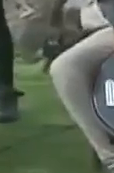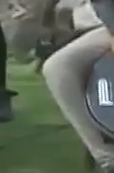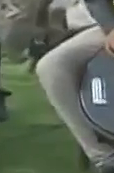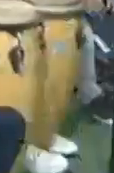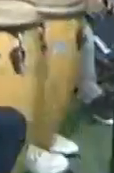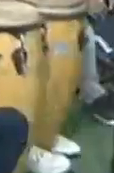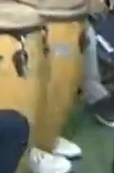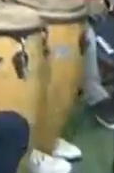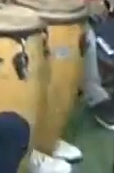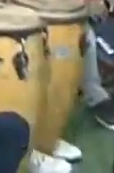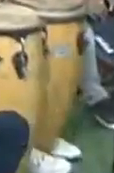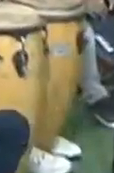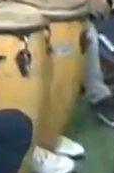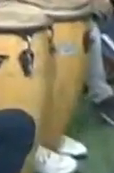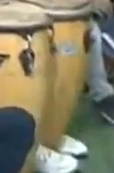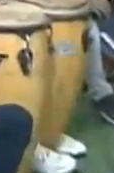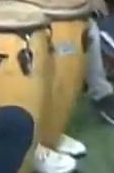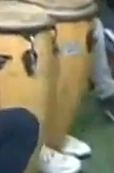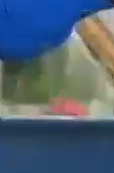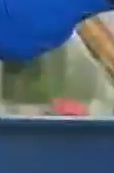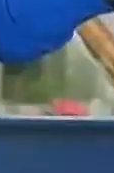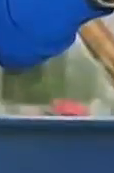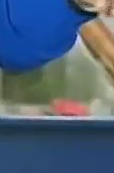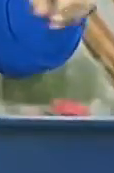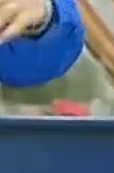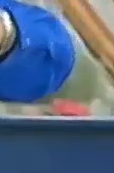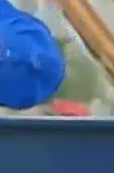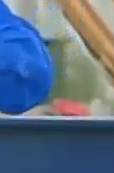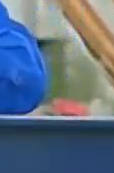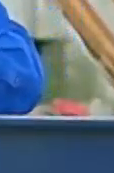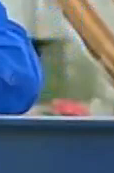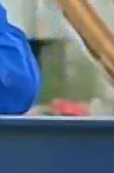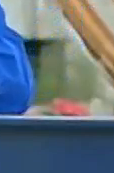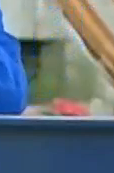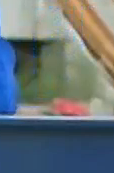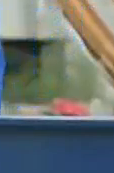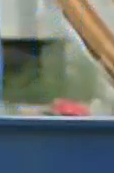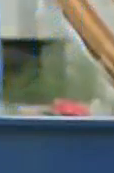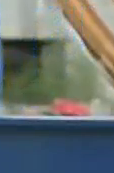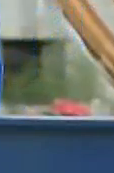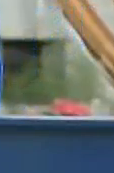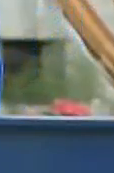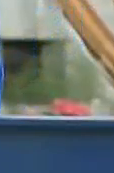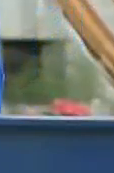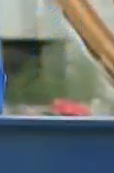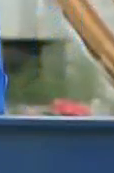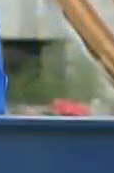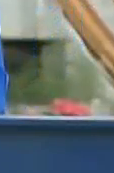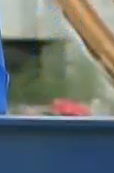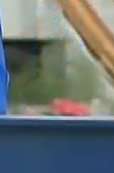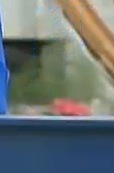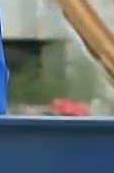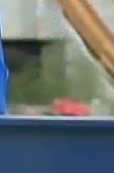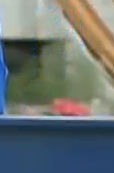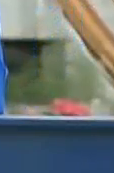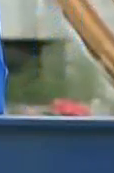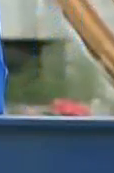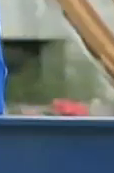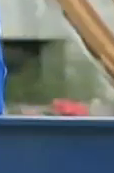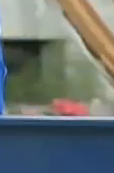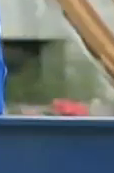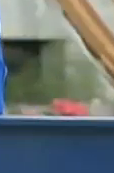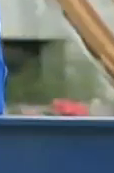las dos, a las tres. ¡Que vivan los tambores! ¡Suena! Cumaqueros de La Guaira, muchas gracias. Hasta